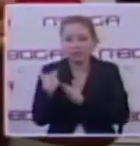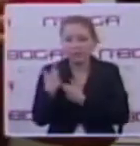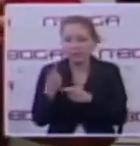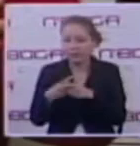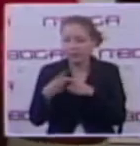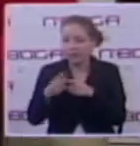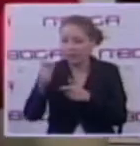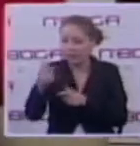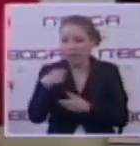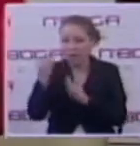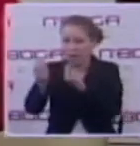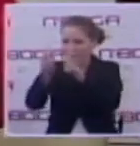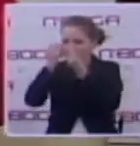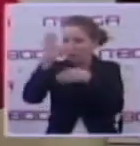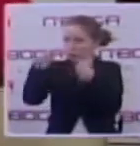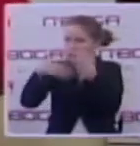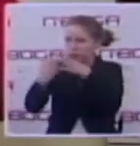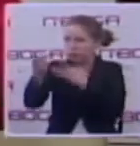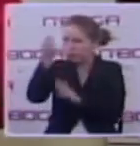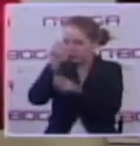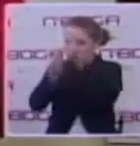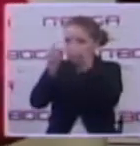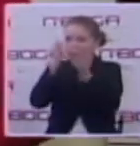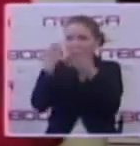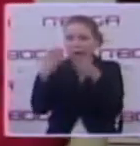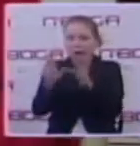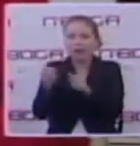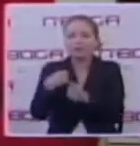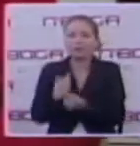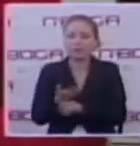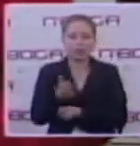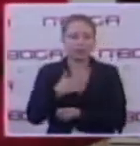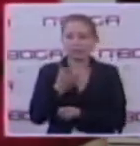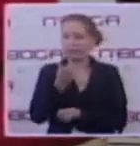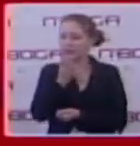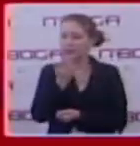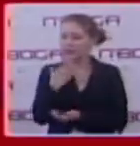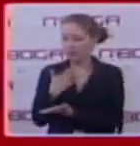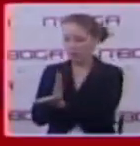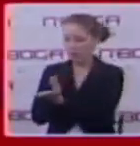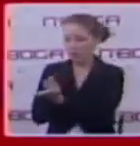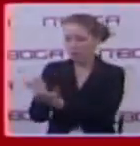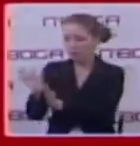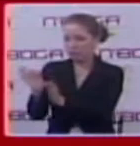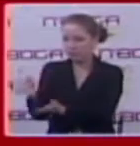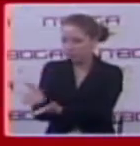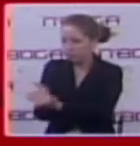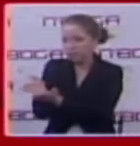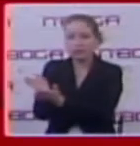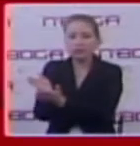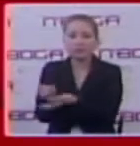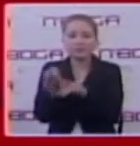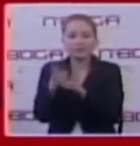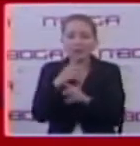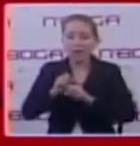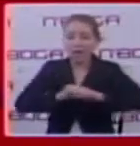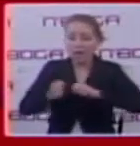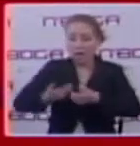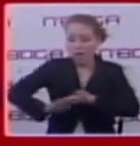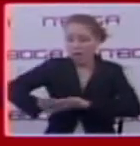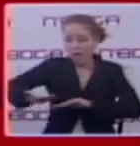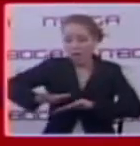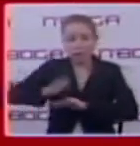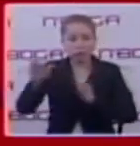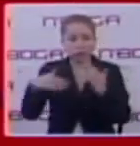el emprendedor reciba toda la información y con esa información él diga, este es el camino que me conviene. Entre los temas podemos destacar también los trámites que deben